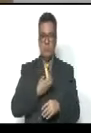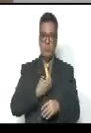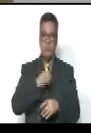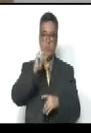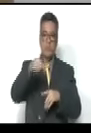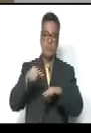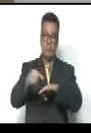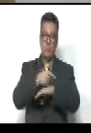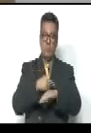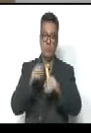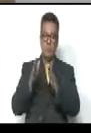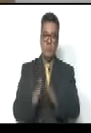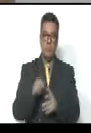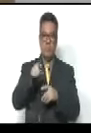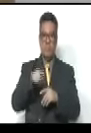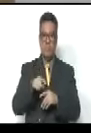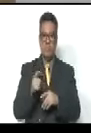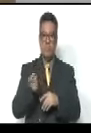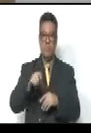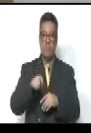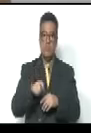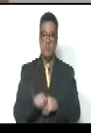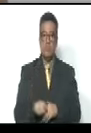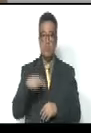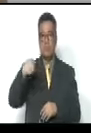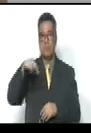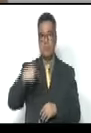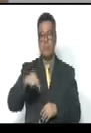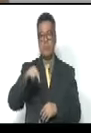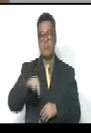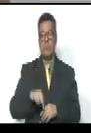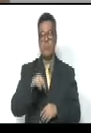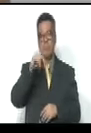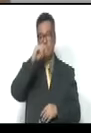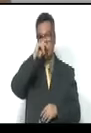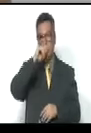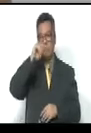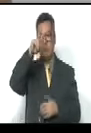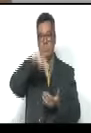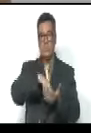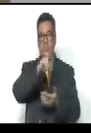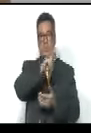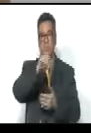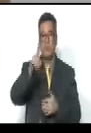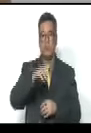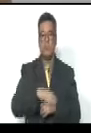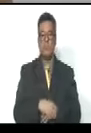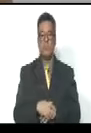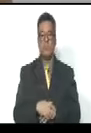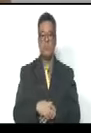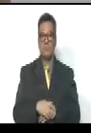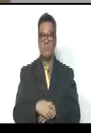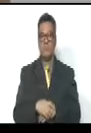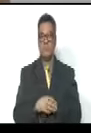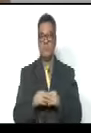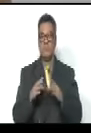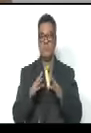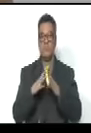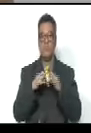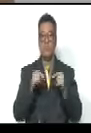y gobernadores del mes de noviembre del año 2021.